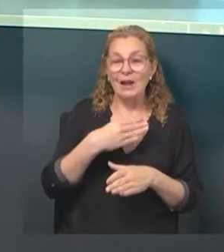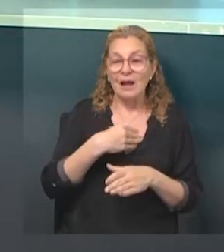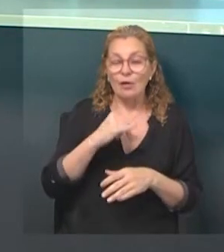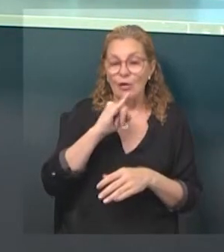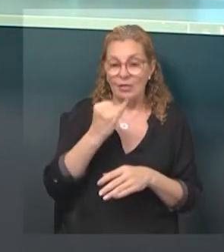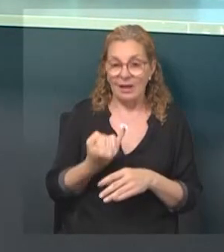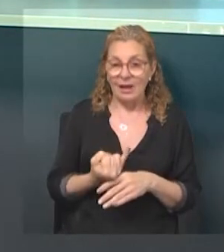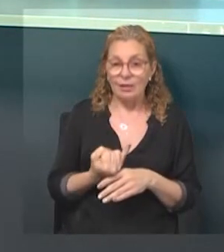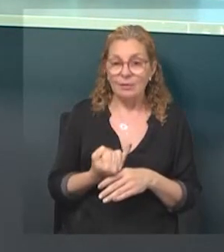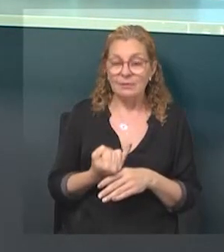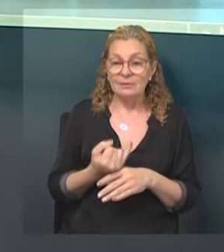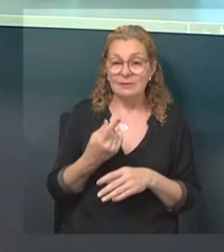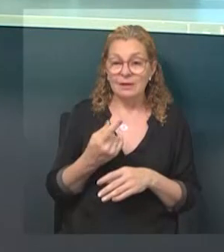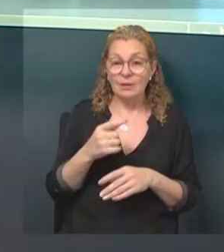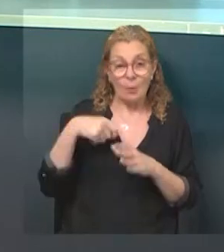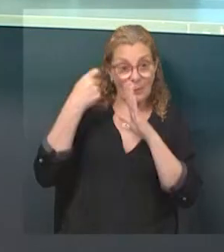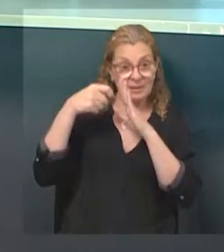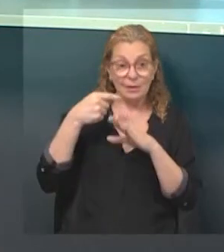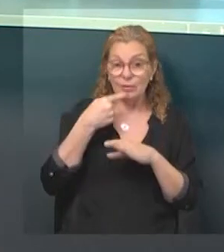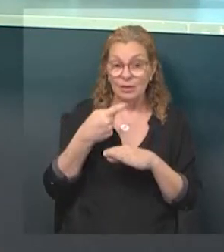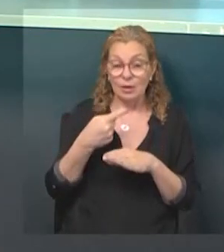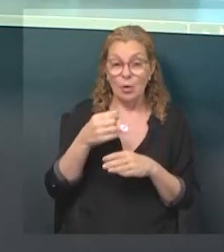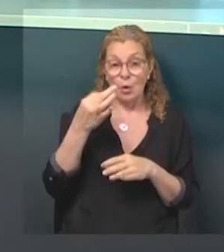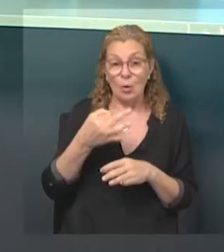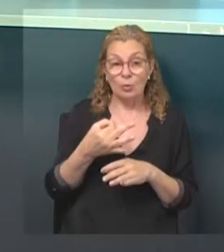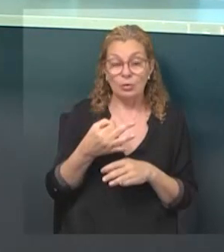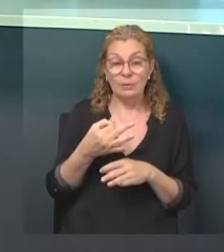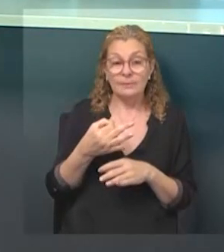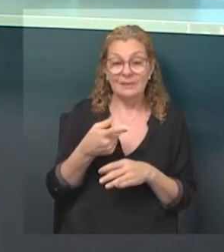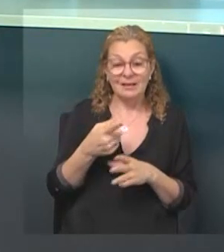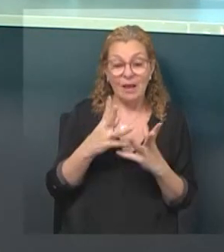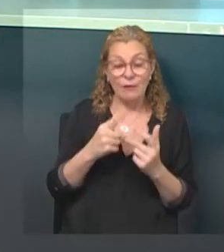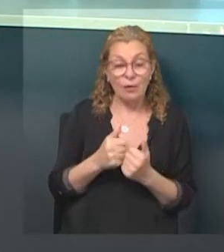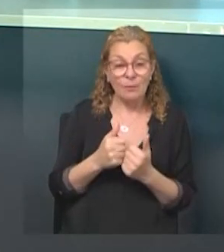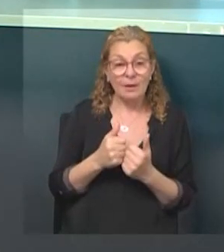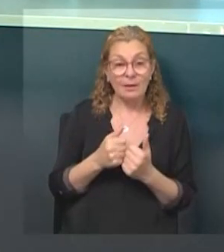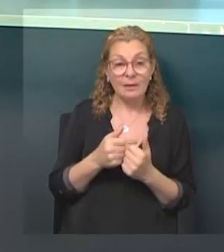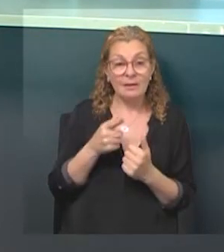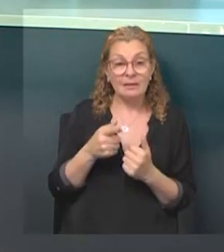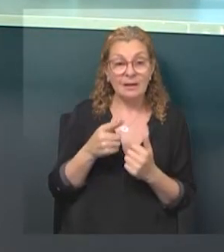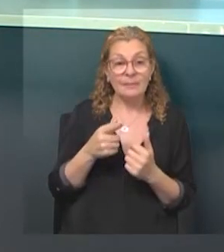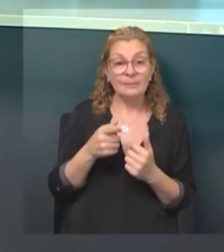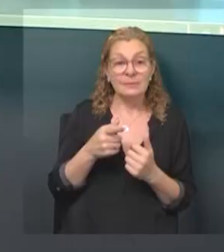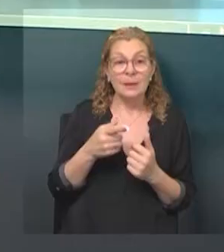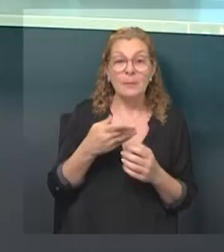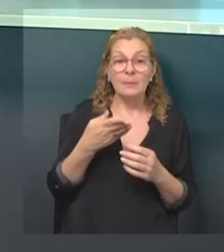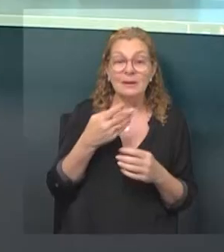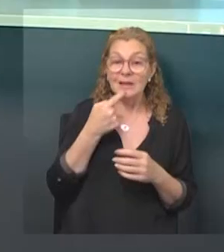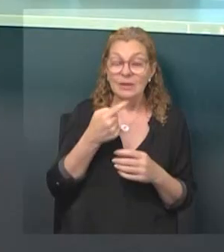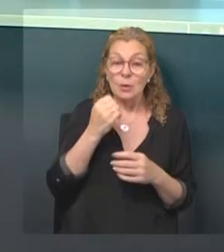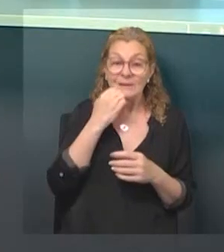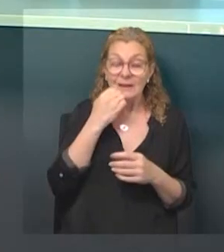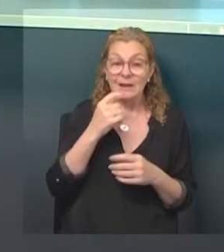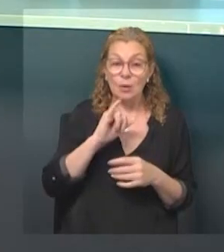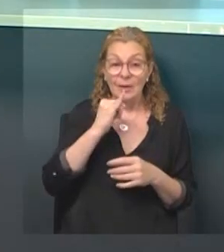Álvaro Delgado a través de un V claro y justamente de esa manera o por esa vía instó astesiano a